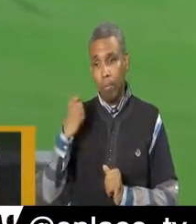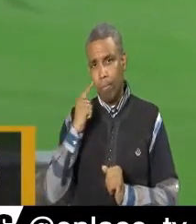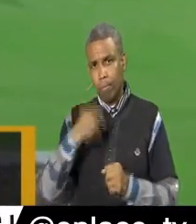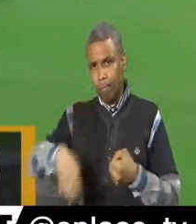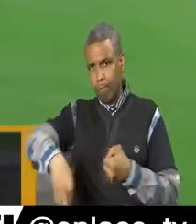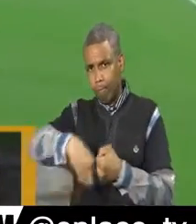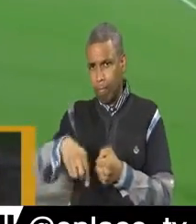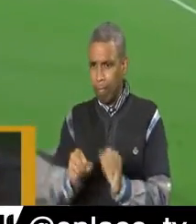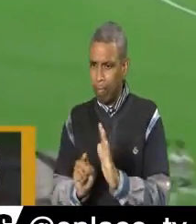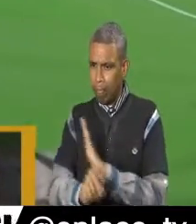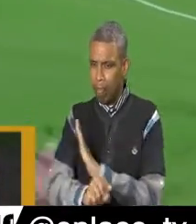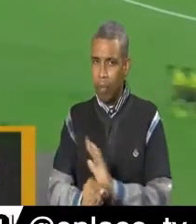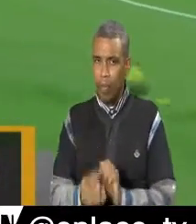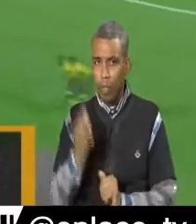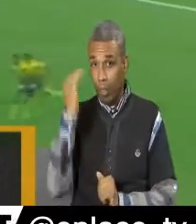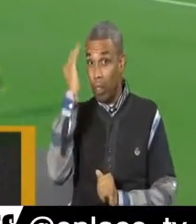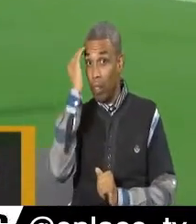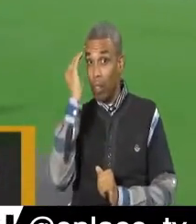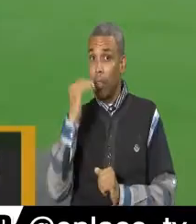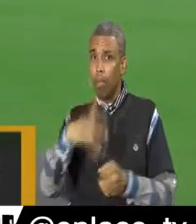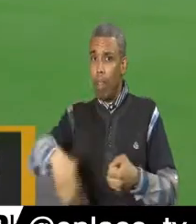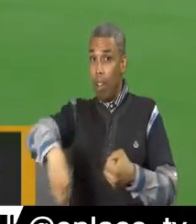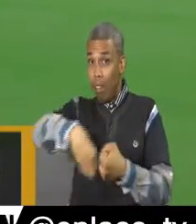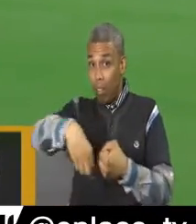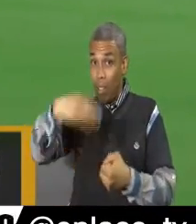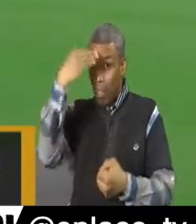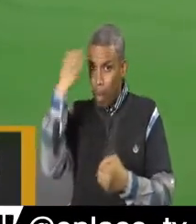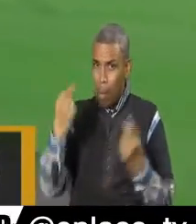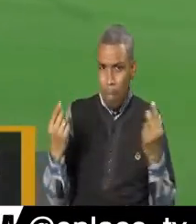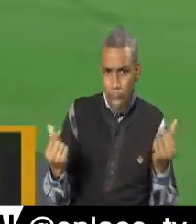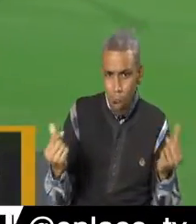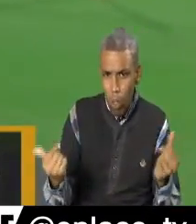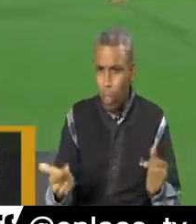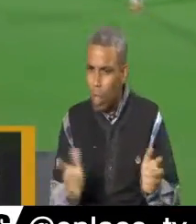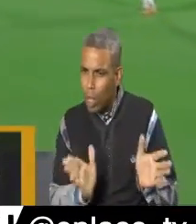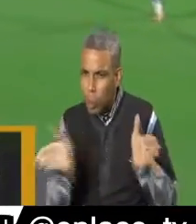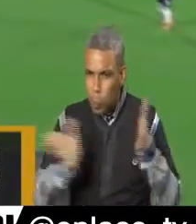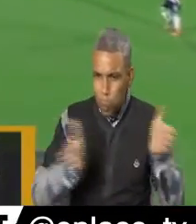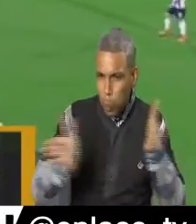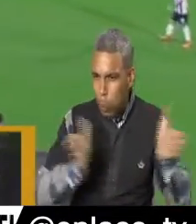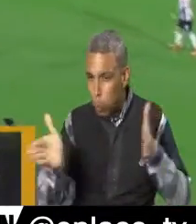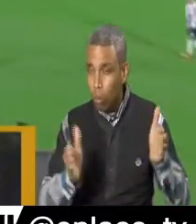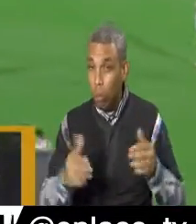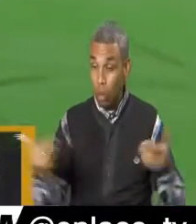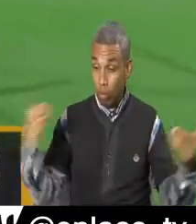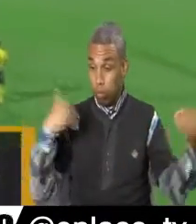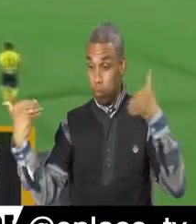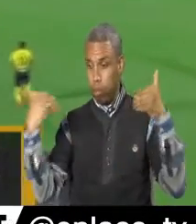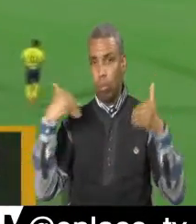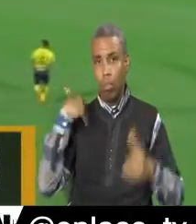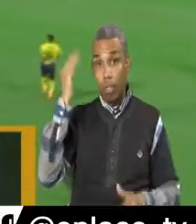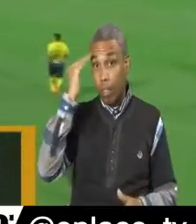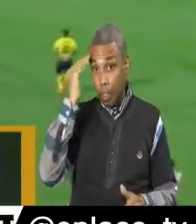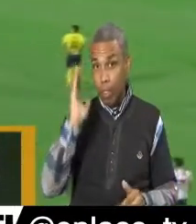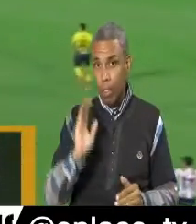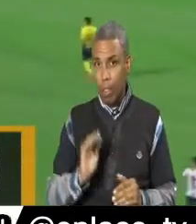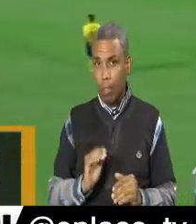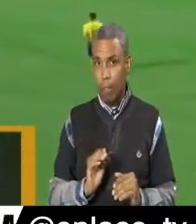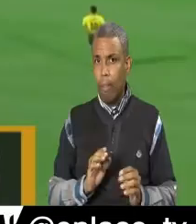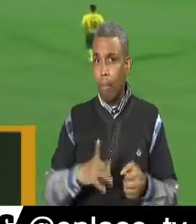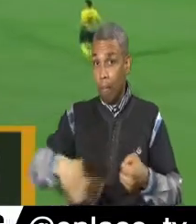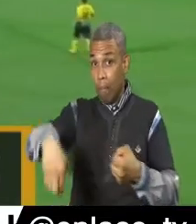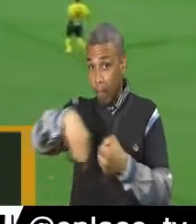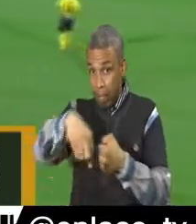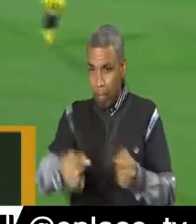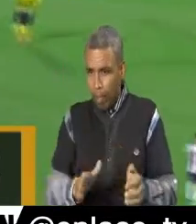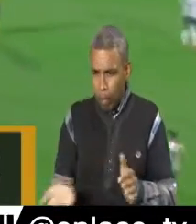enorme de las contras en velocidad, con velocidad y habilidad de Alianza, que jugó un muy buen partido como